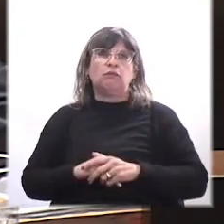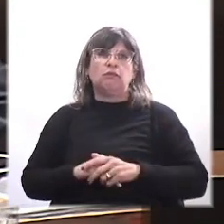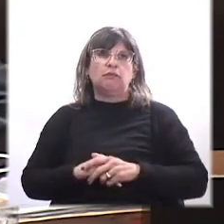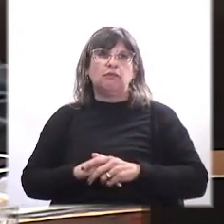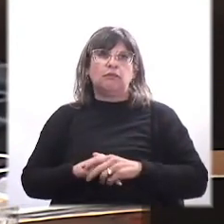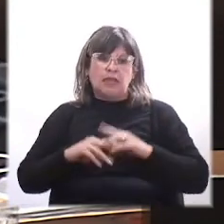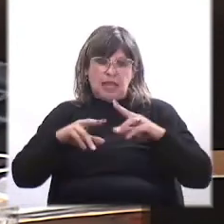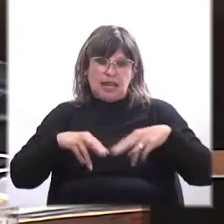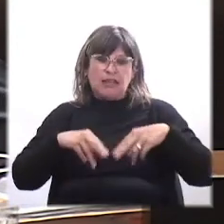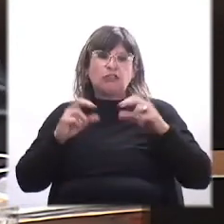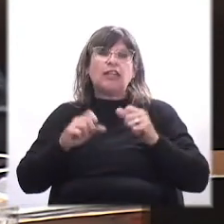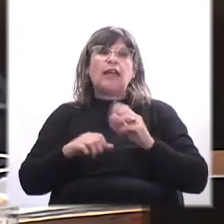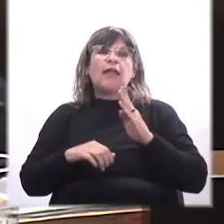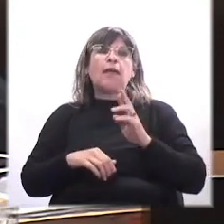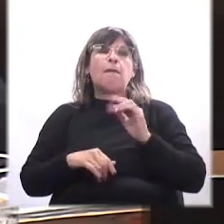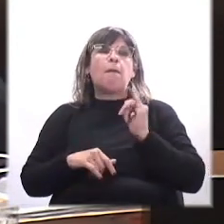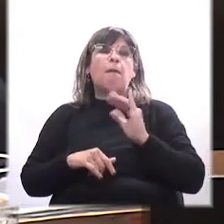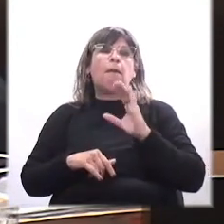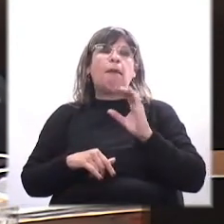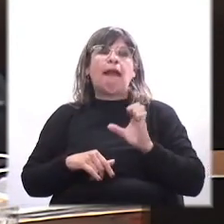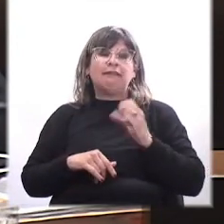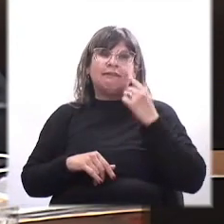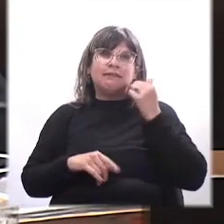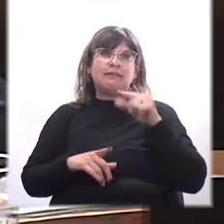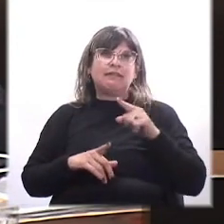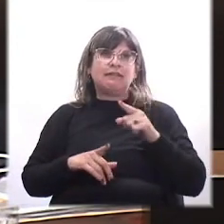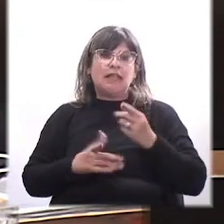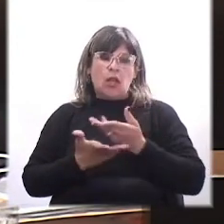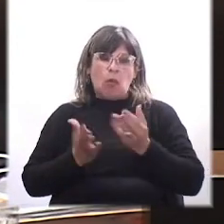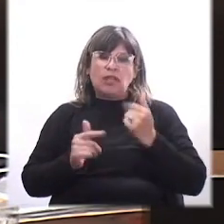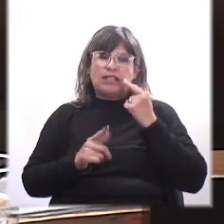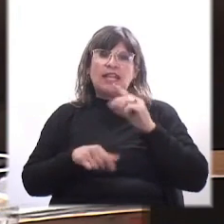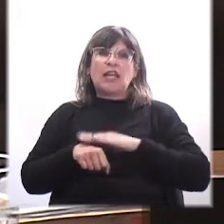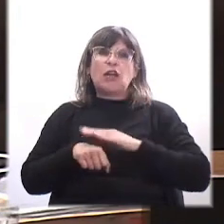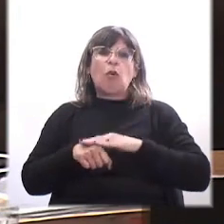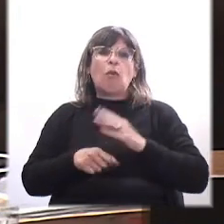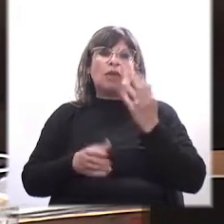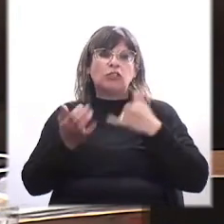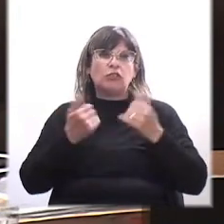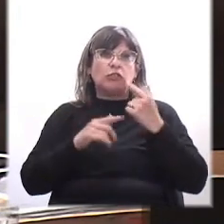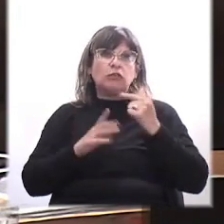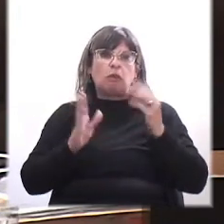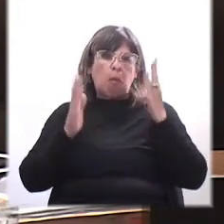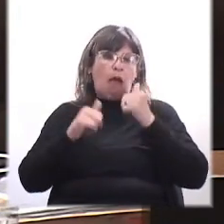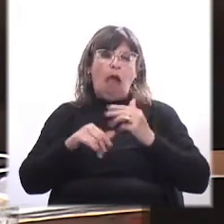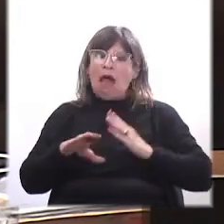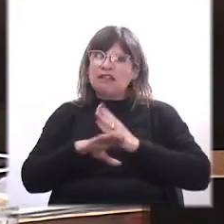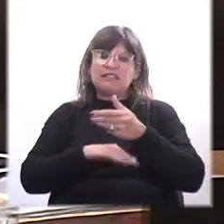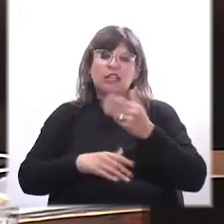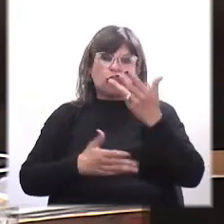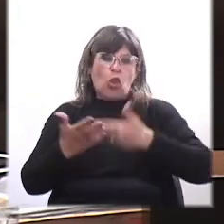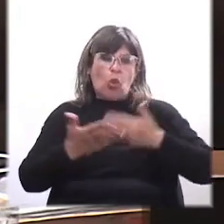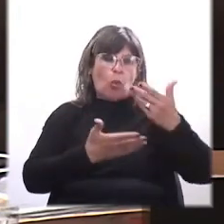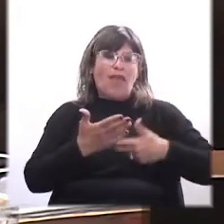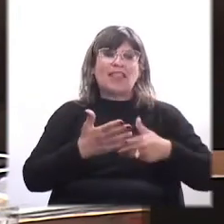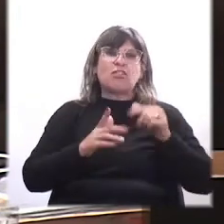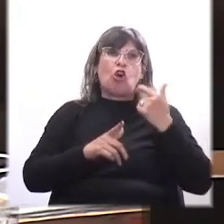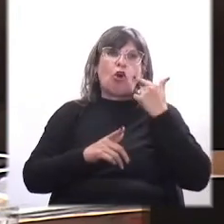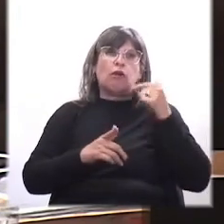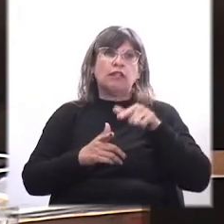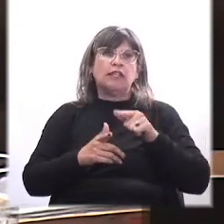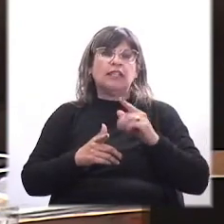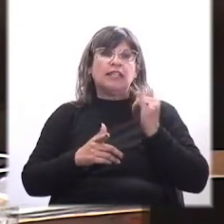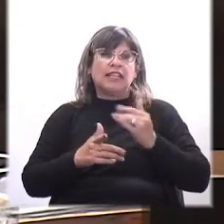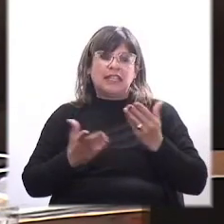La auditoría de Price señala que al momento de su informe no ha tenido acceso a documentos formales que contengan un estudio